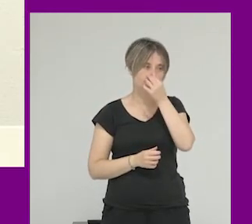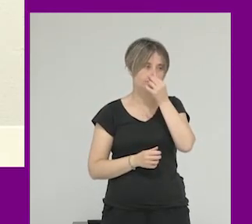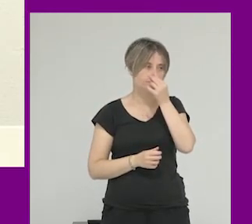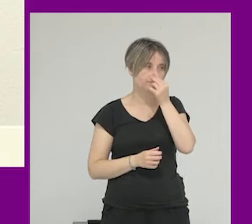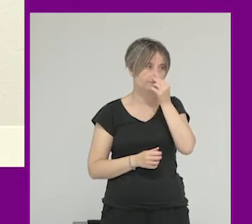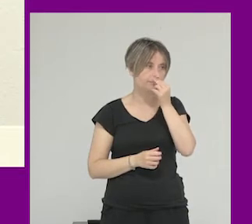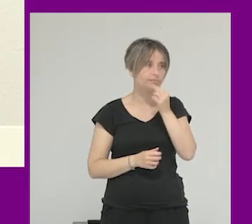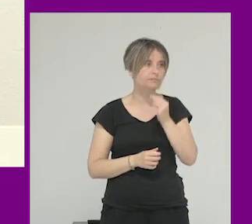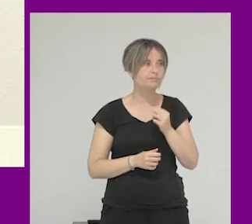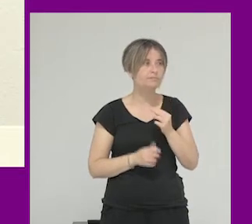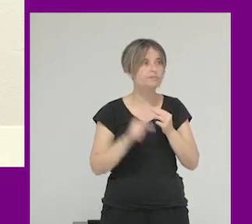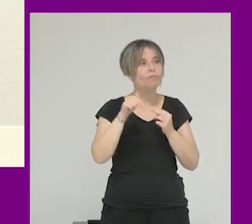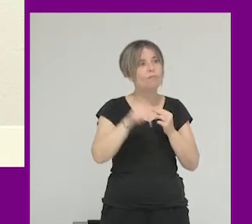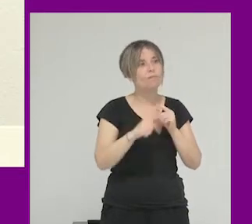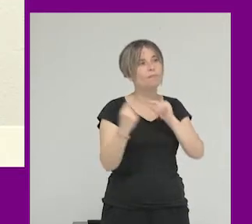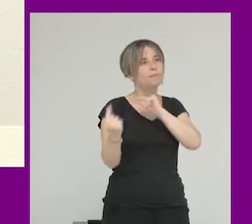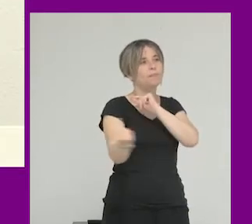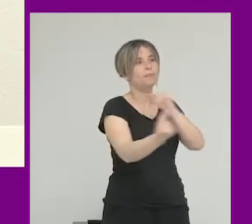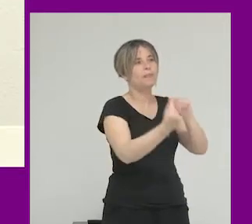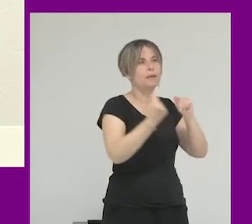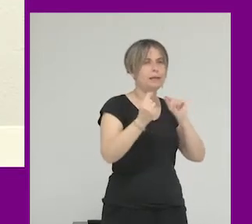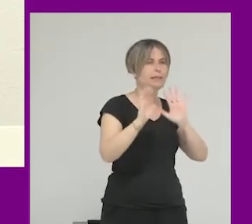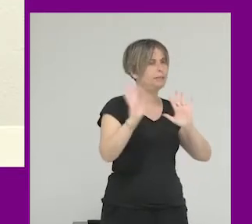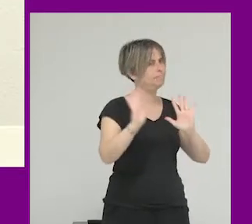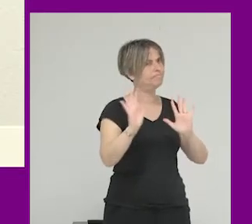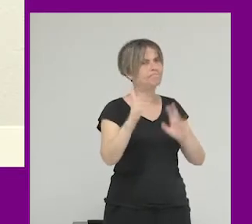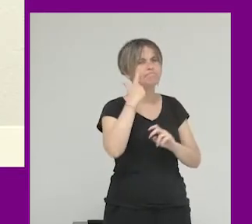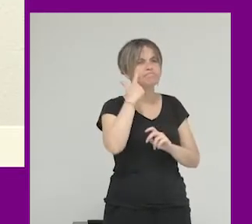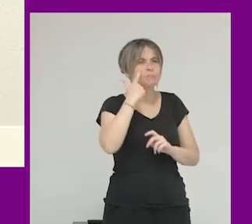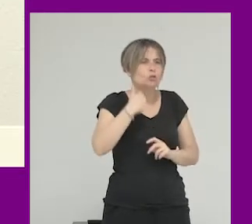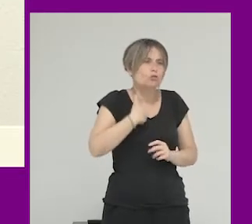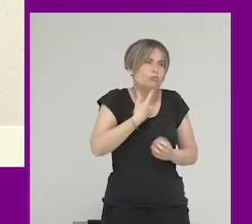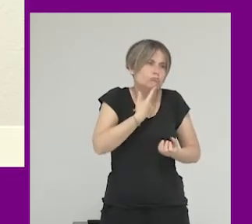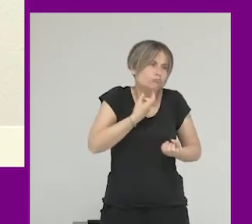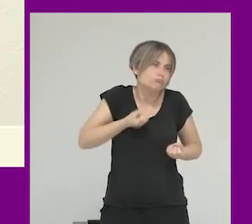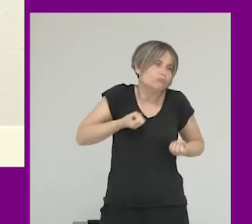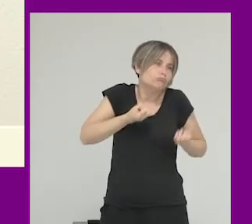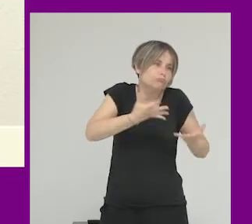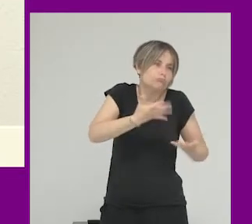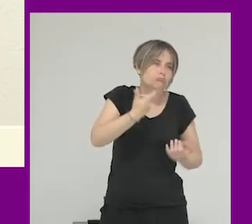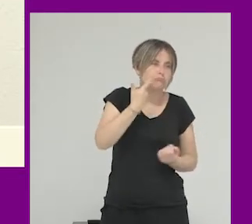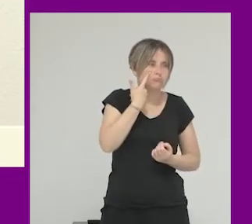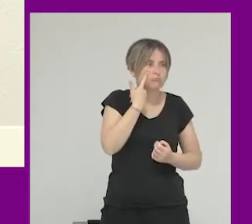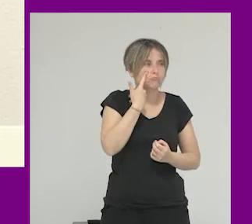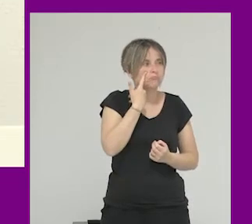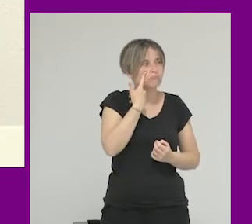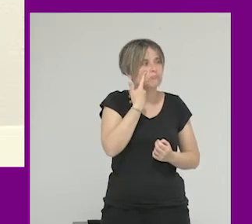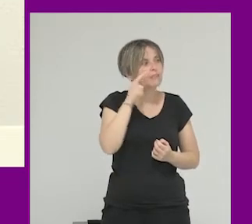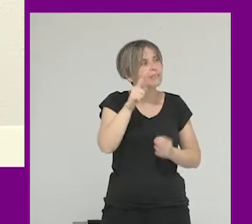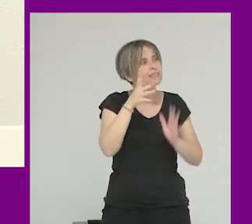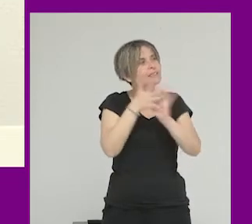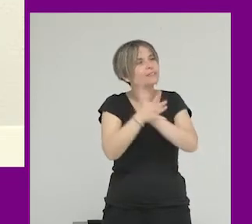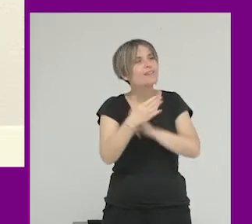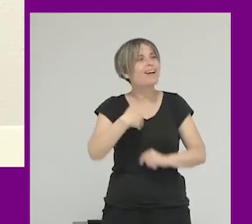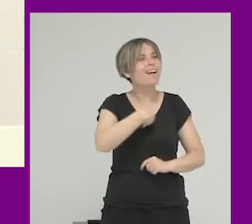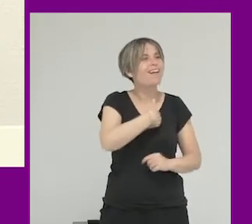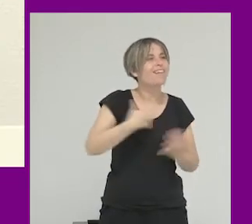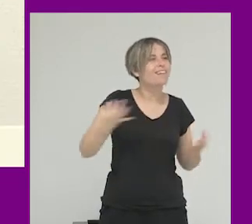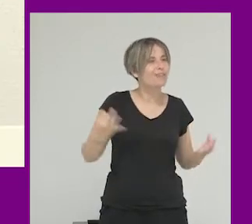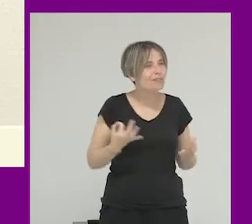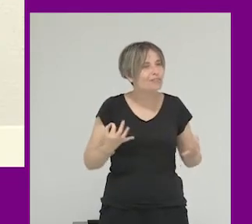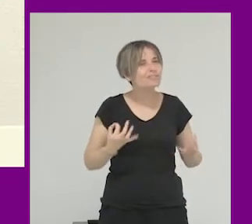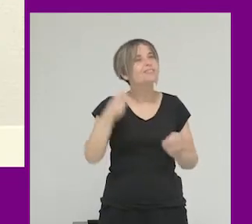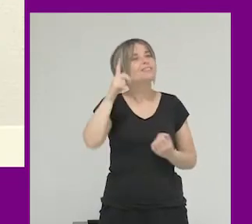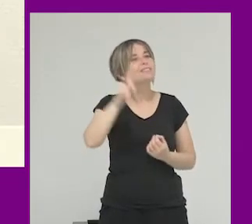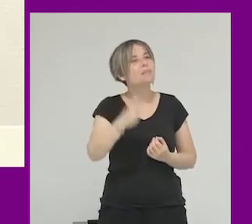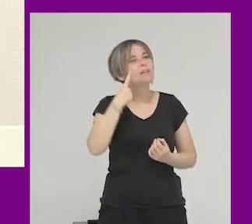No quiero entrar en el debate, voy a decir solo para mí lo que es el género